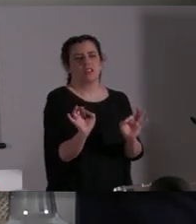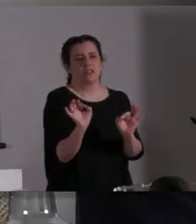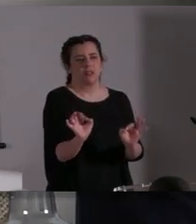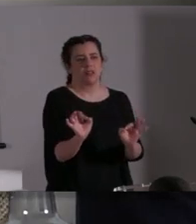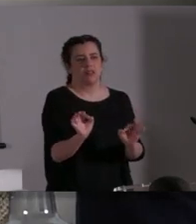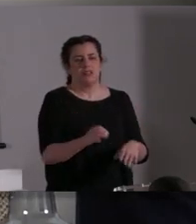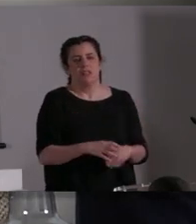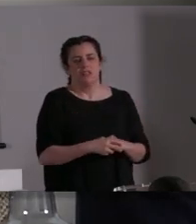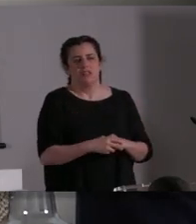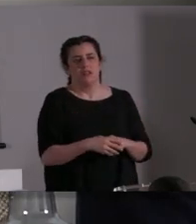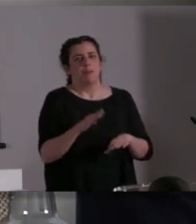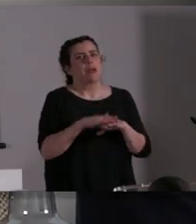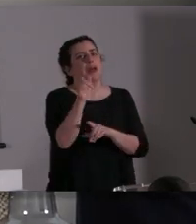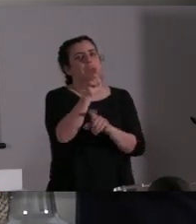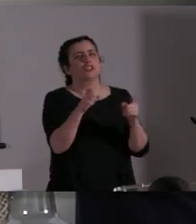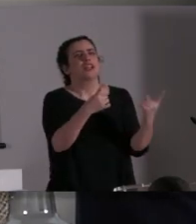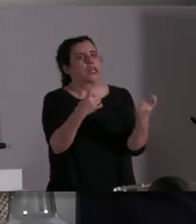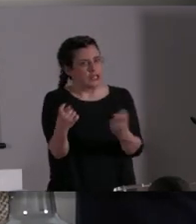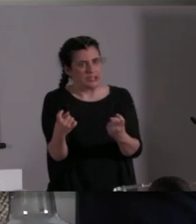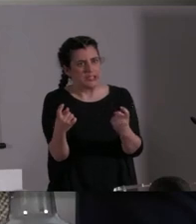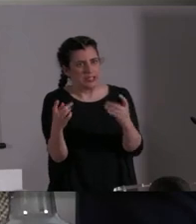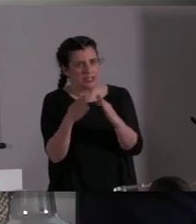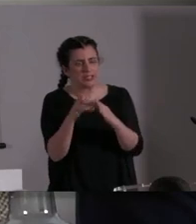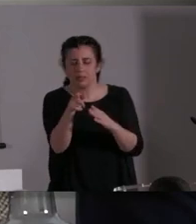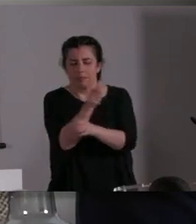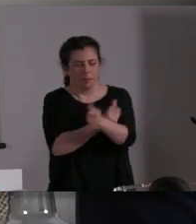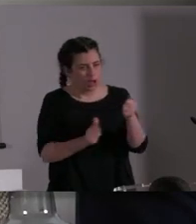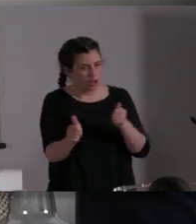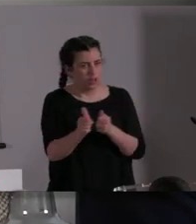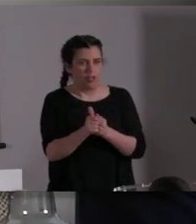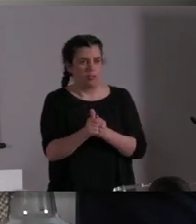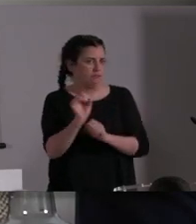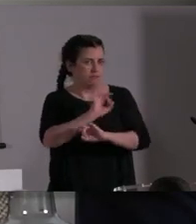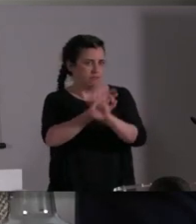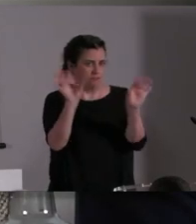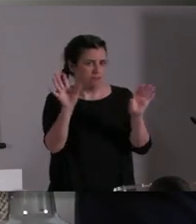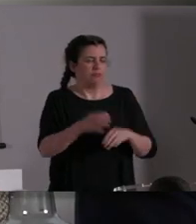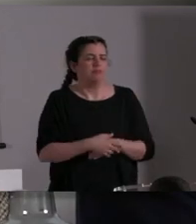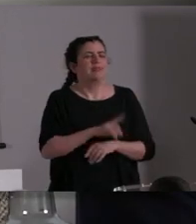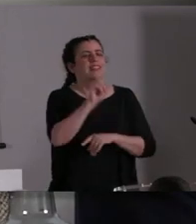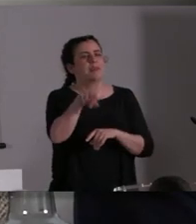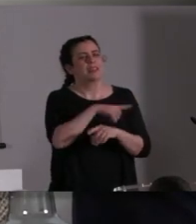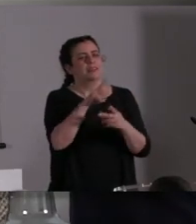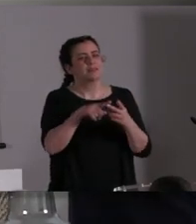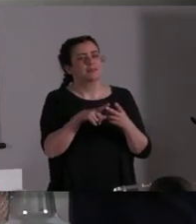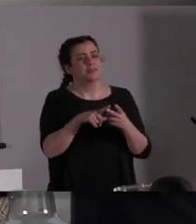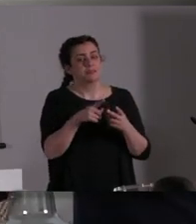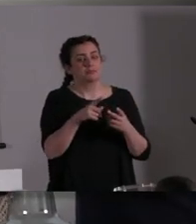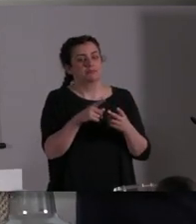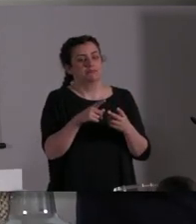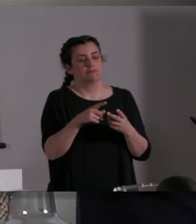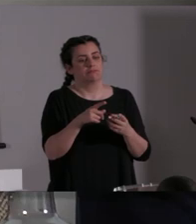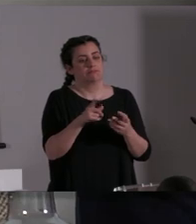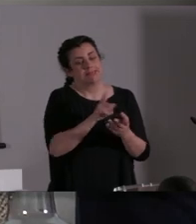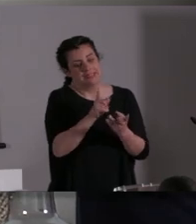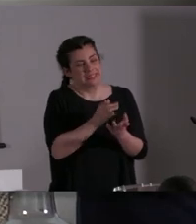para aquellos con acreditada necesidad de vivienda, ¿no? Que es nuestra prioridad absoluta. Luego también, como no, la tercera línea en la que